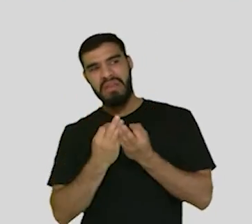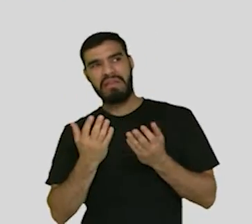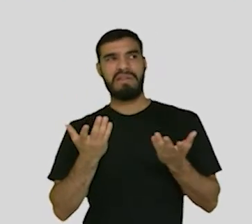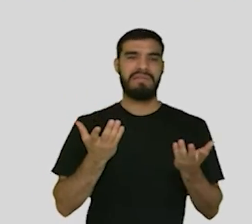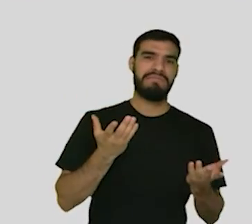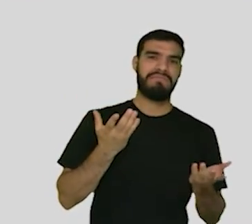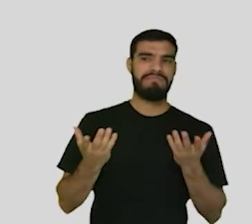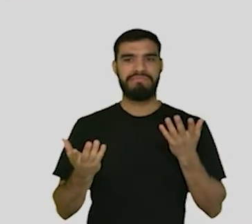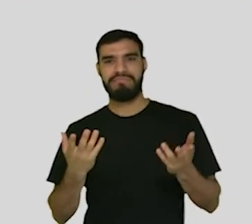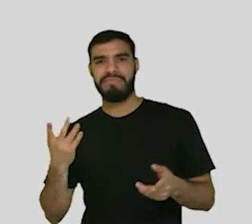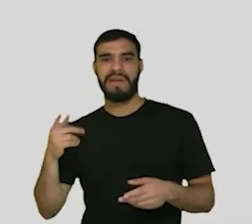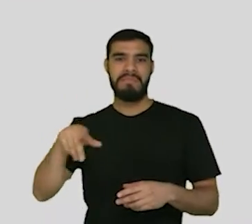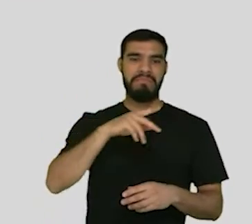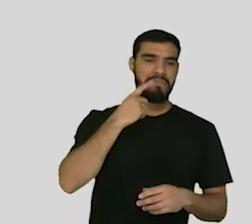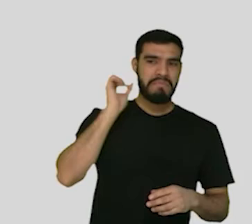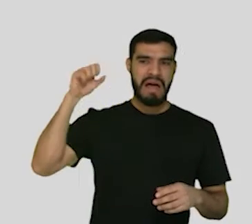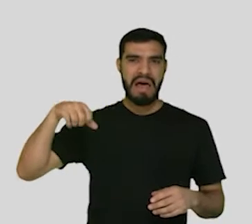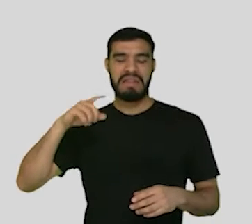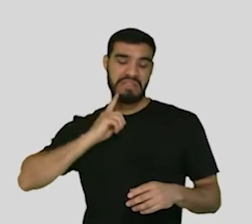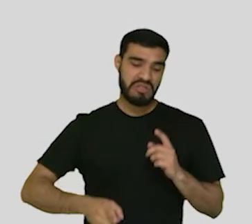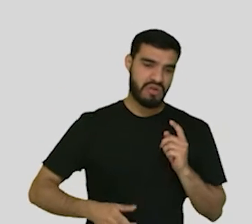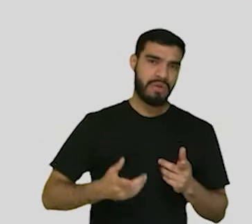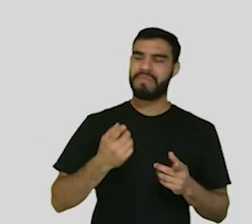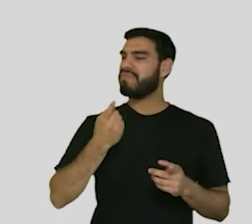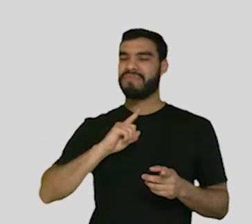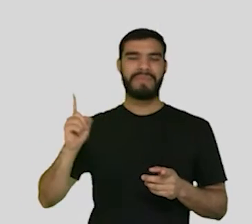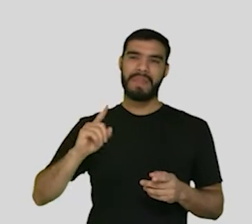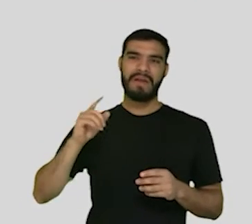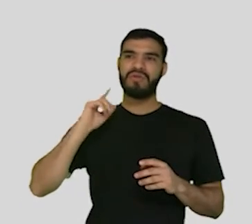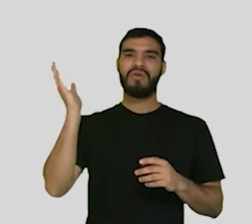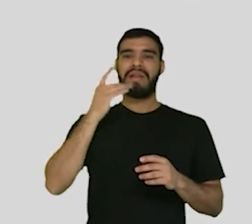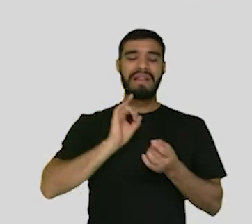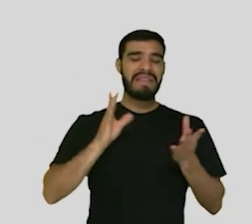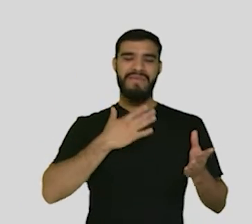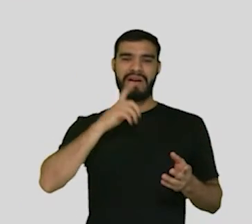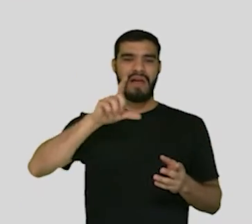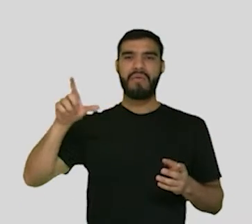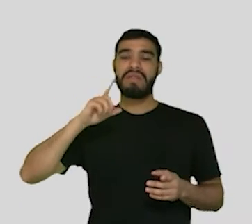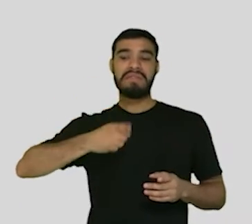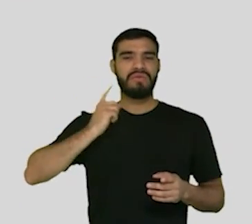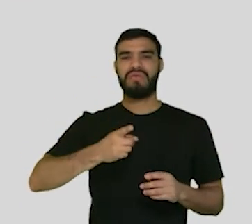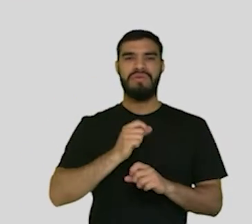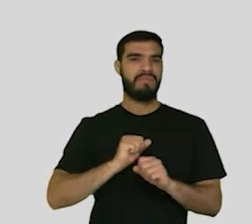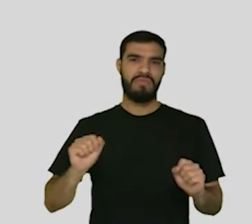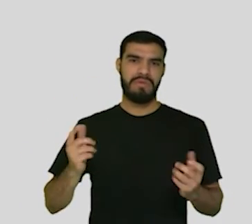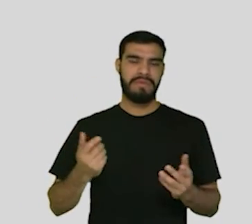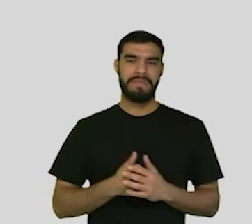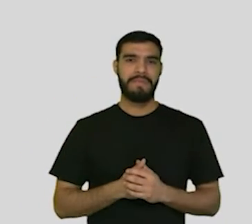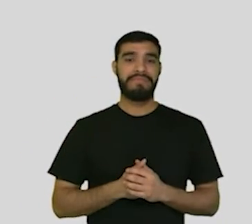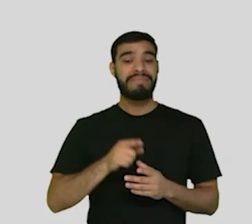tuba. Y que tú decidí tapizacuérare. Añate jape najanere. Peba catote ya güero va yepise